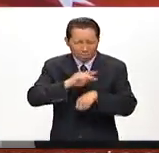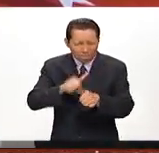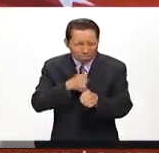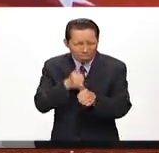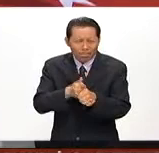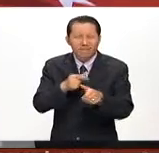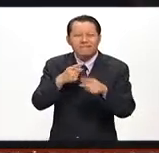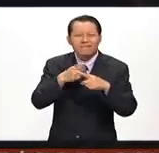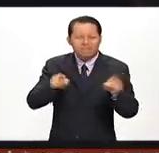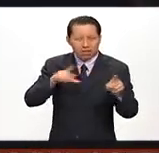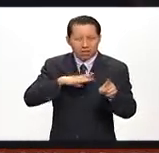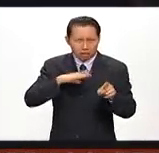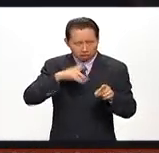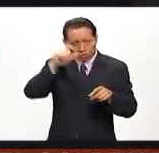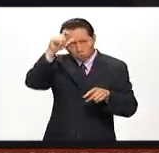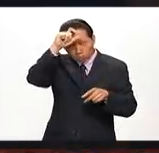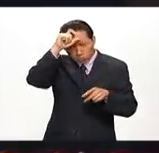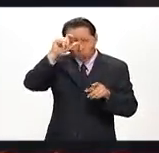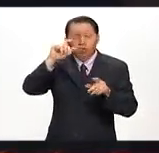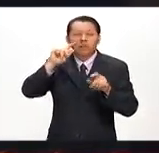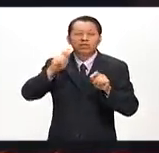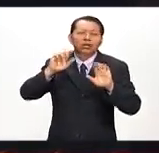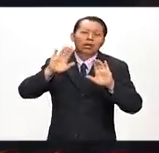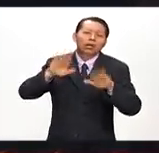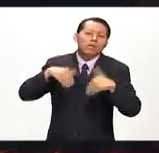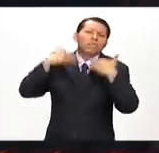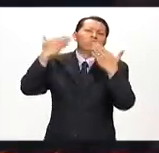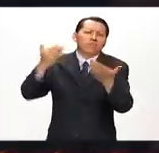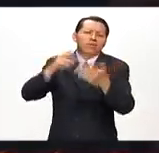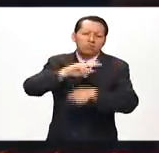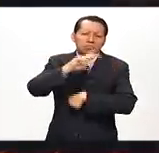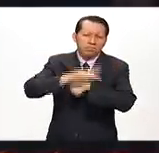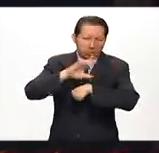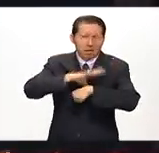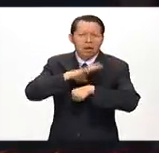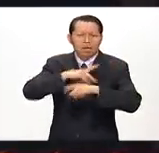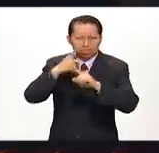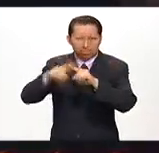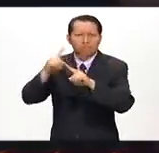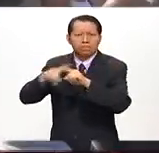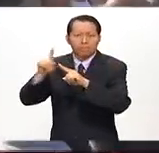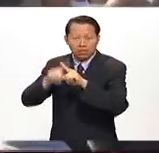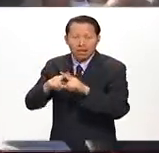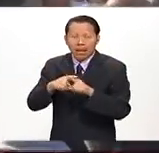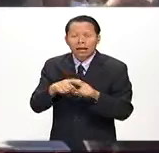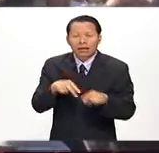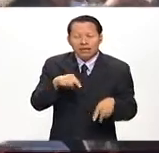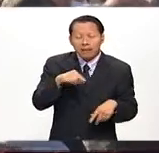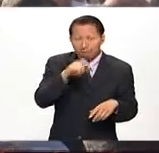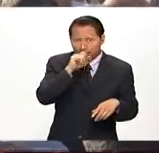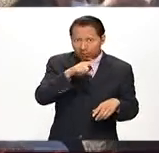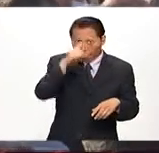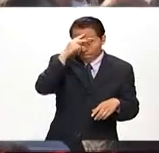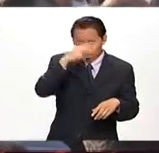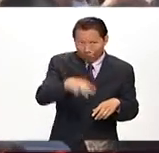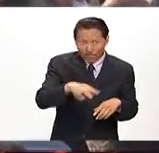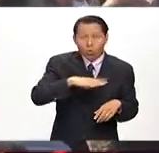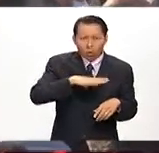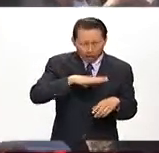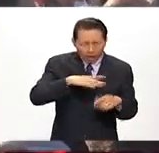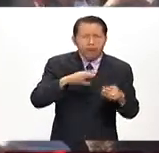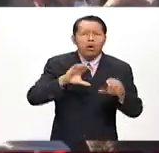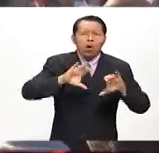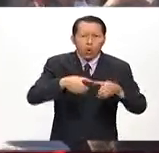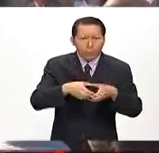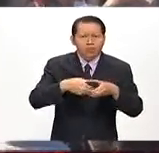resistencia de la población turca en el exterior. En el mismo México hay una comunidad turca muy importante que